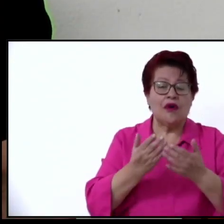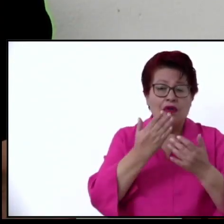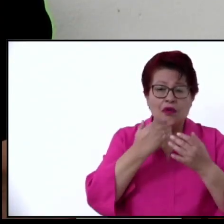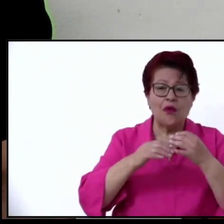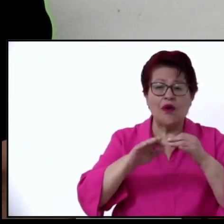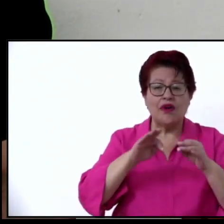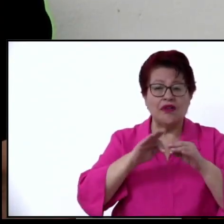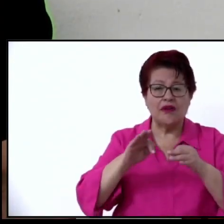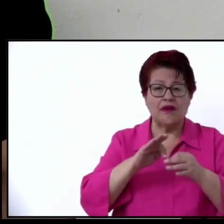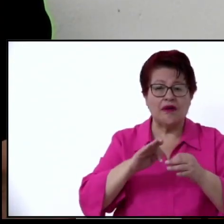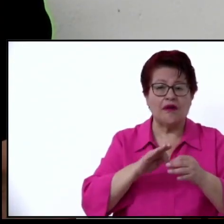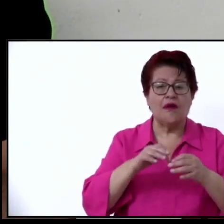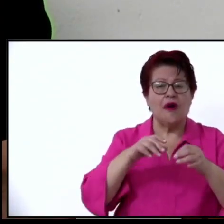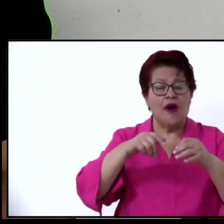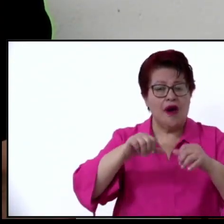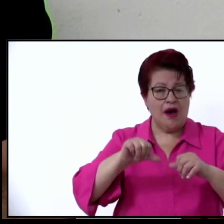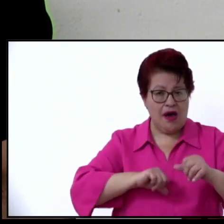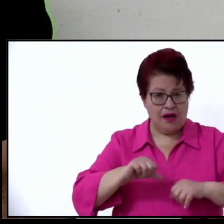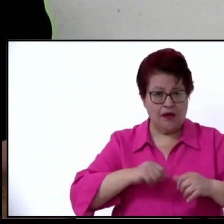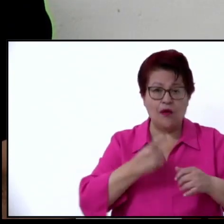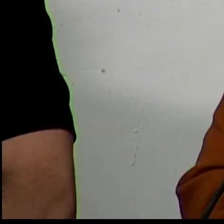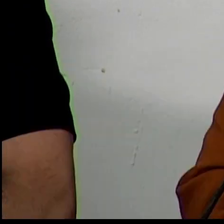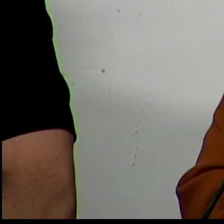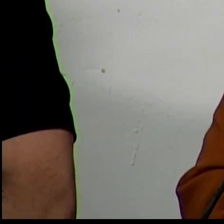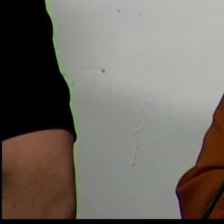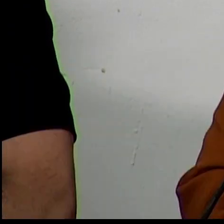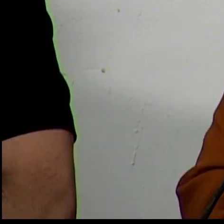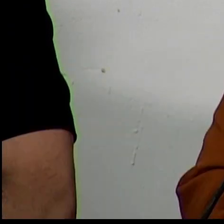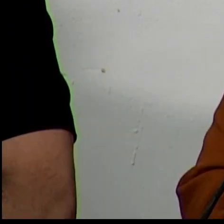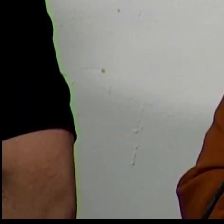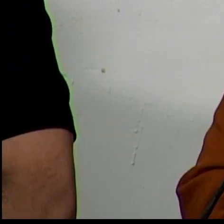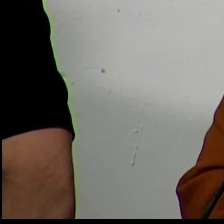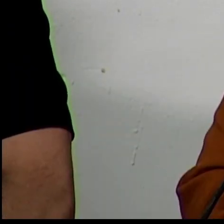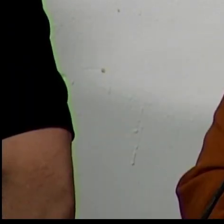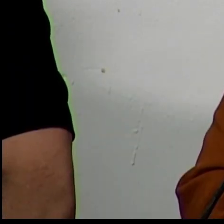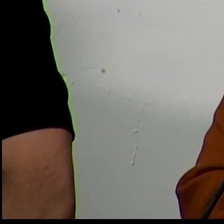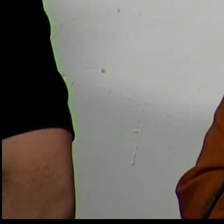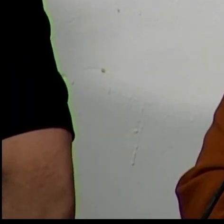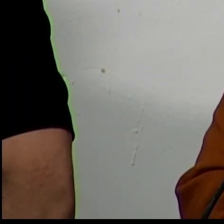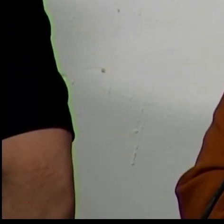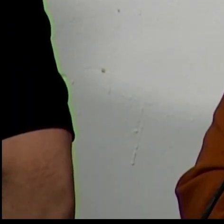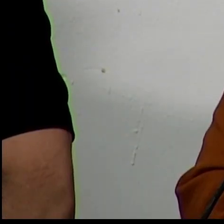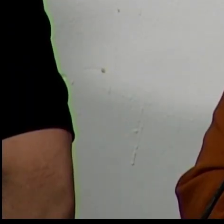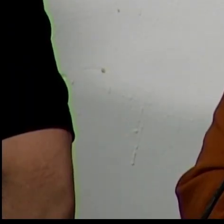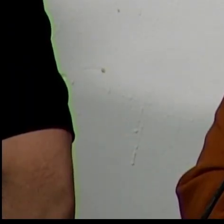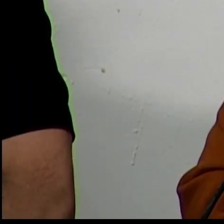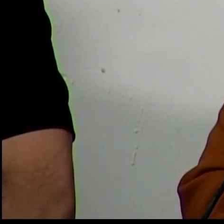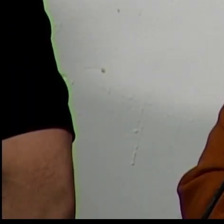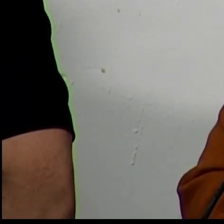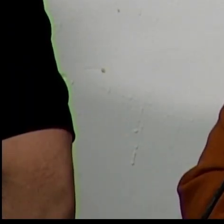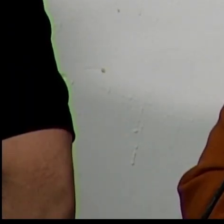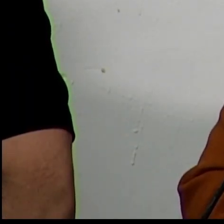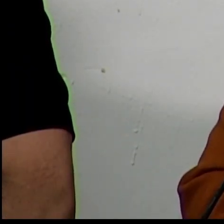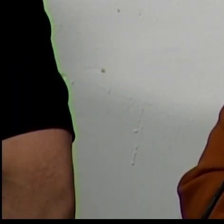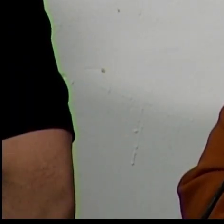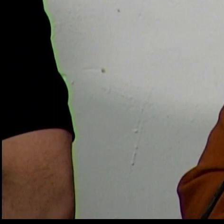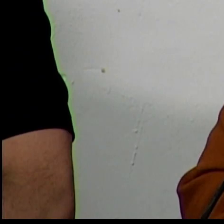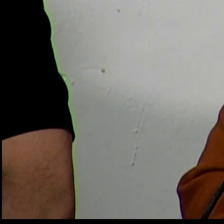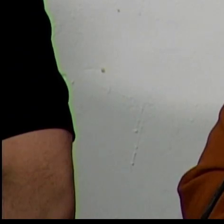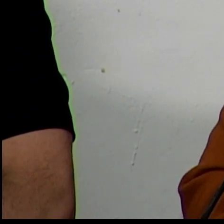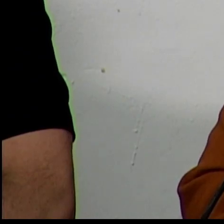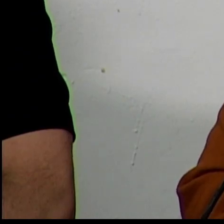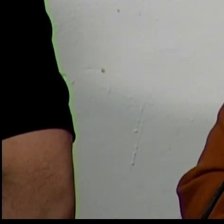marcha por primera vez el año pasado, buscando promover la capacitación de las personas